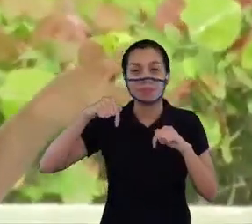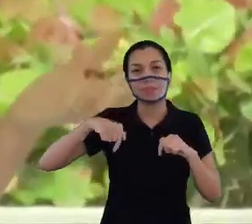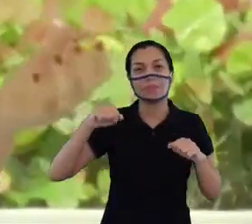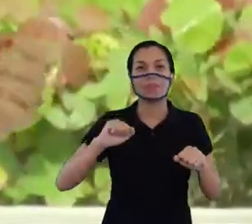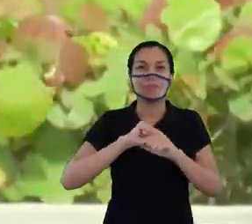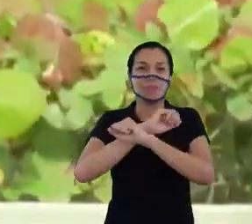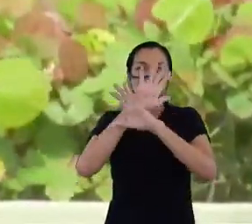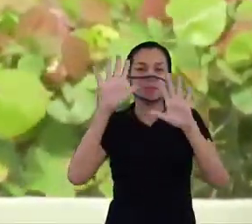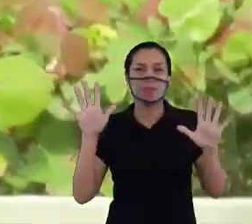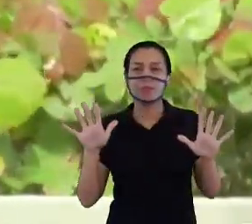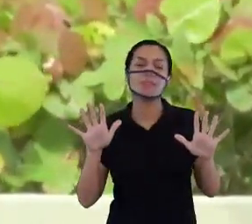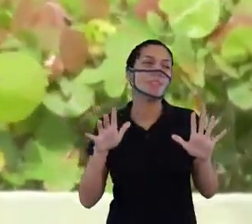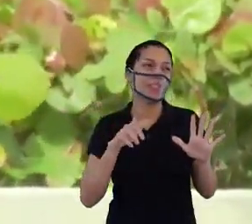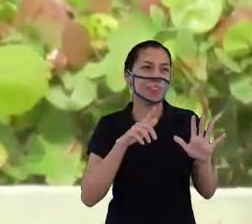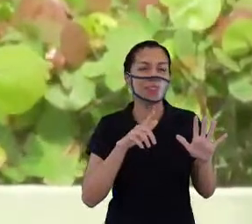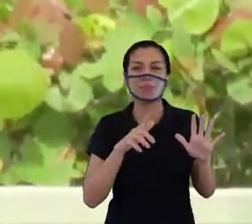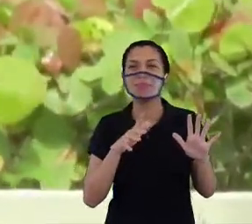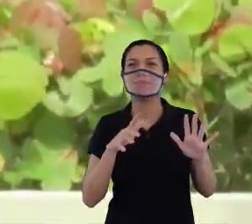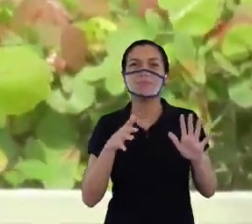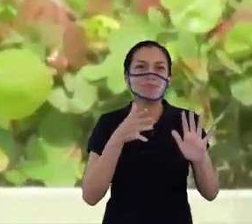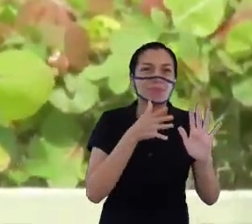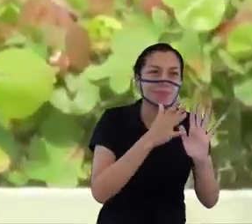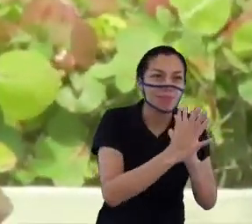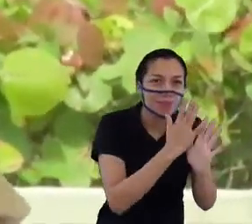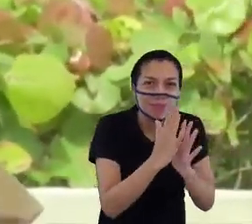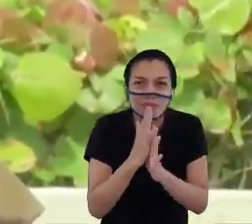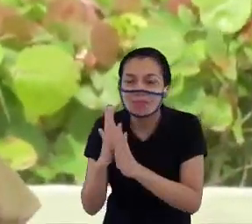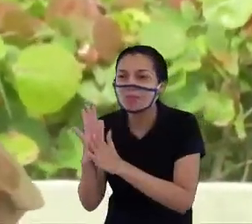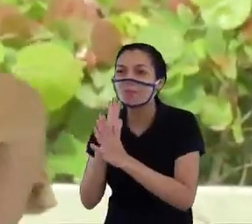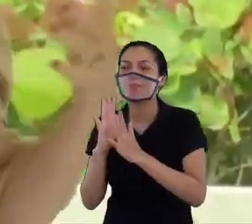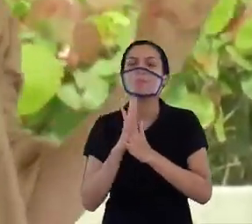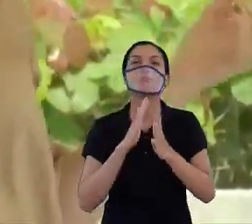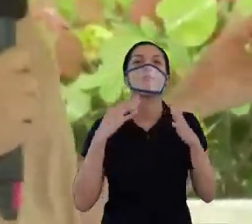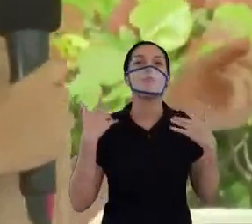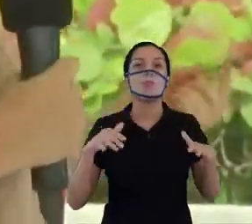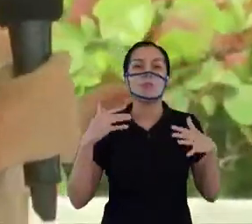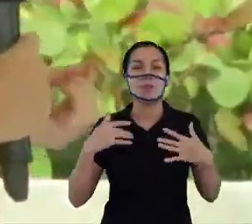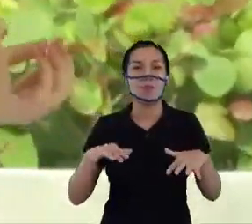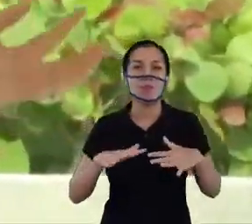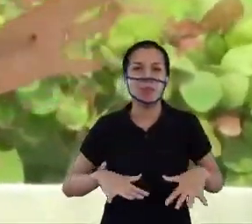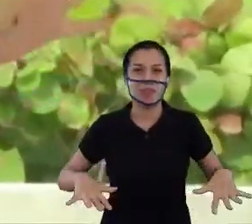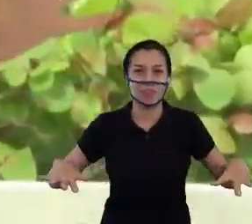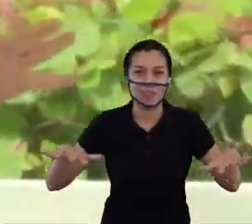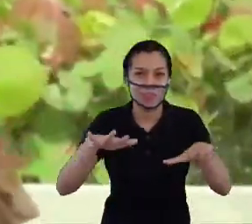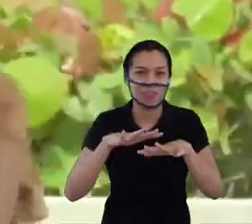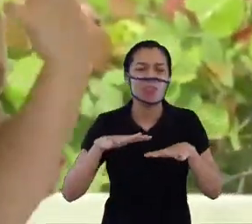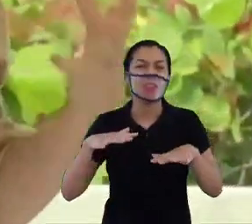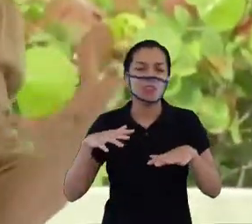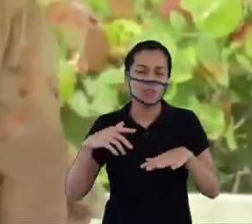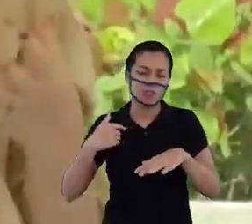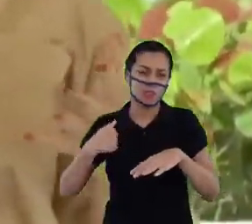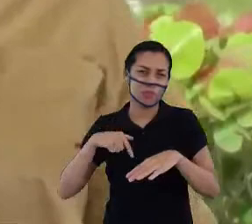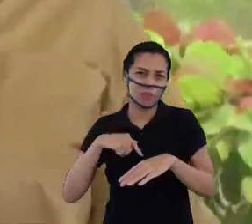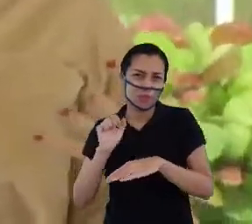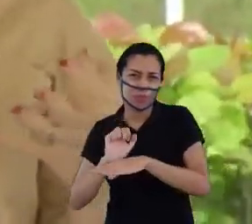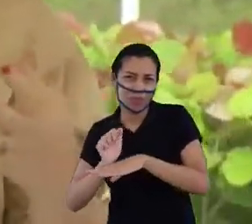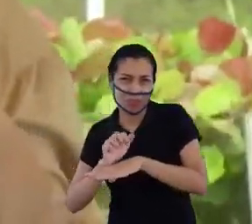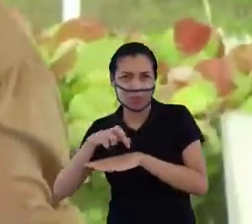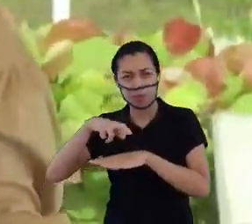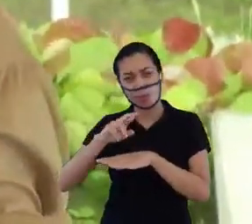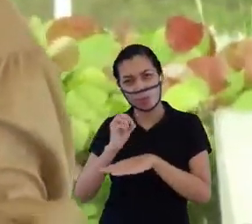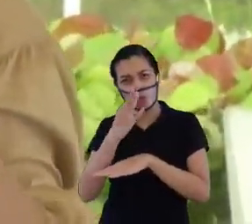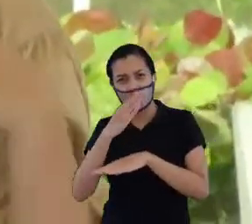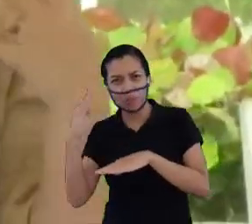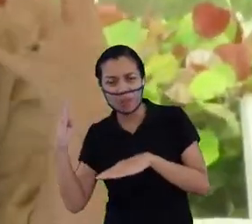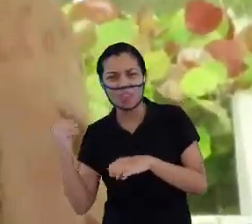territorio, sin duda alguna. A lo largo del trabajo de ProBarranquilla hay una pregunta que siempre se repite y